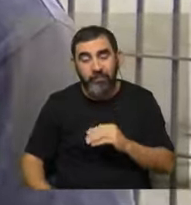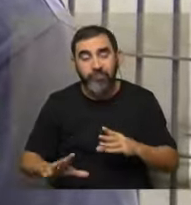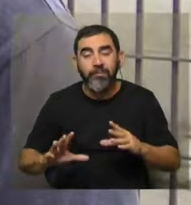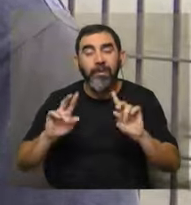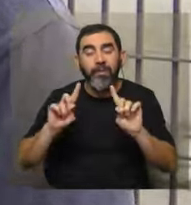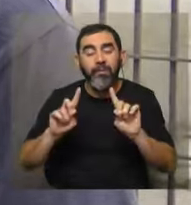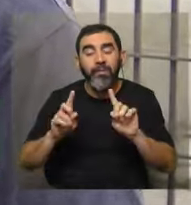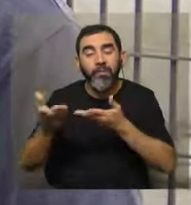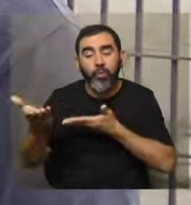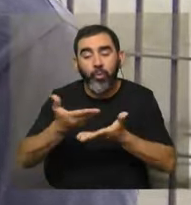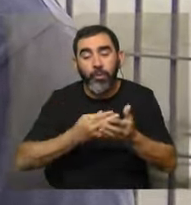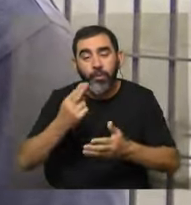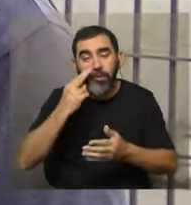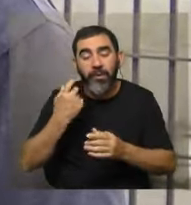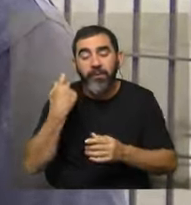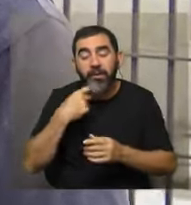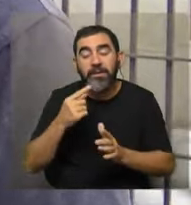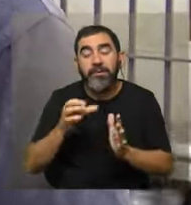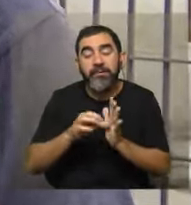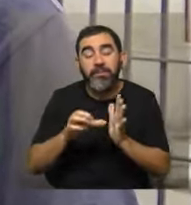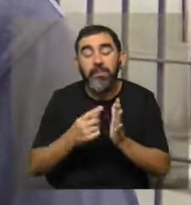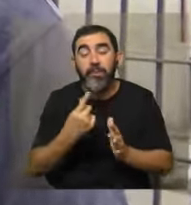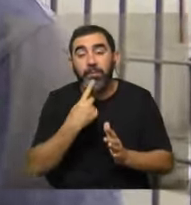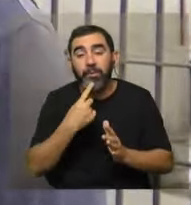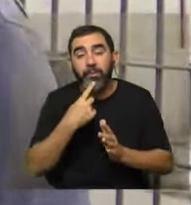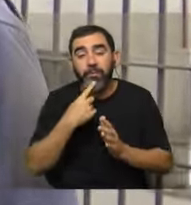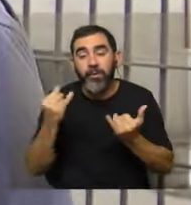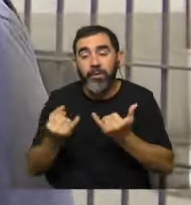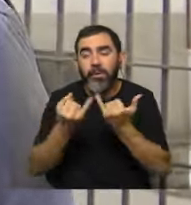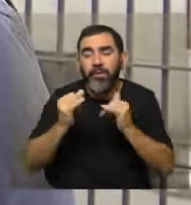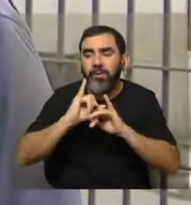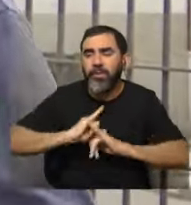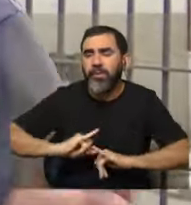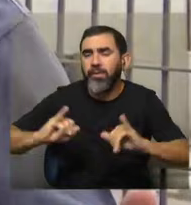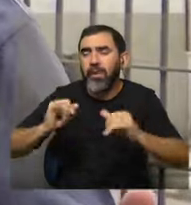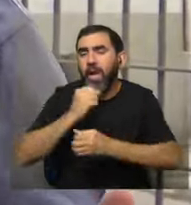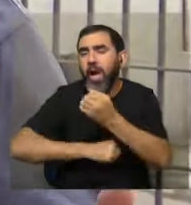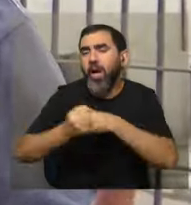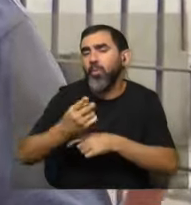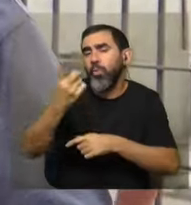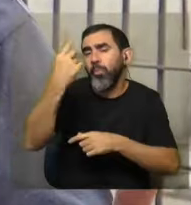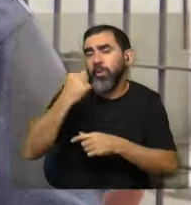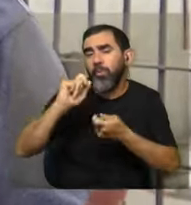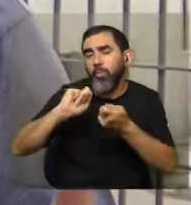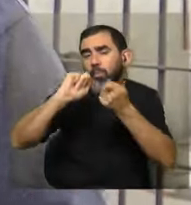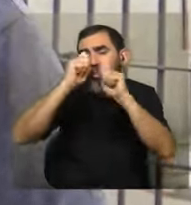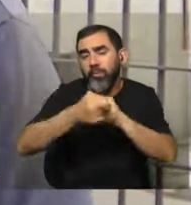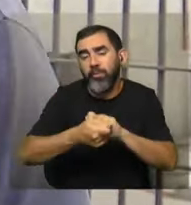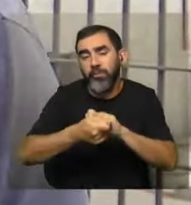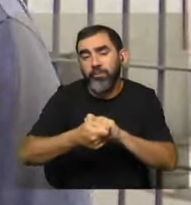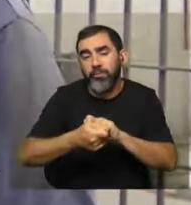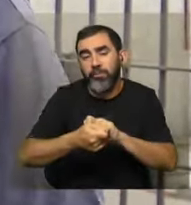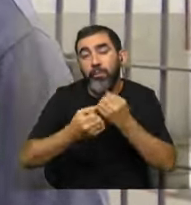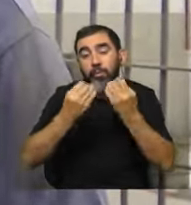compartida del problema que es eso lo que le falta al sistema político en estos días se hizo público que el año pasado por ejemplo modificamos a partir